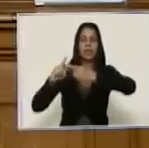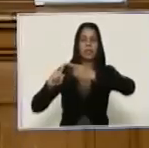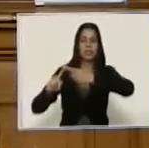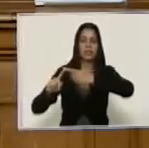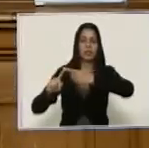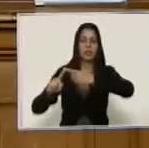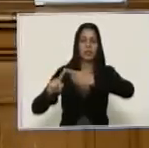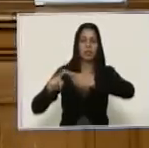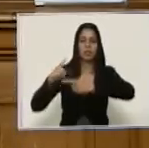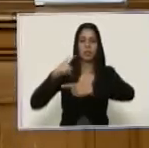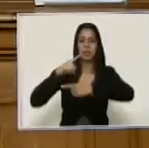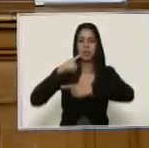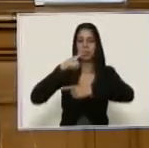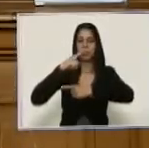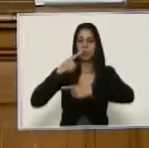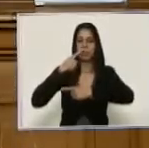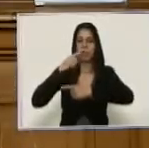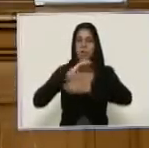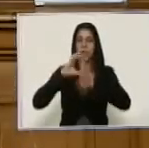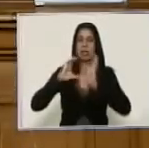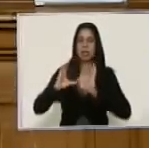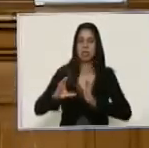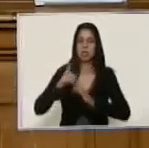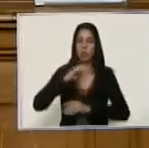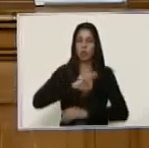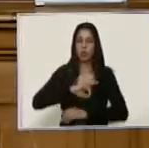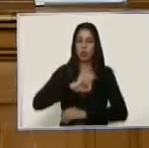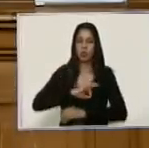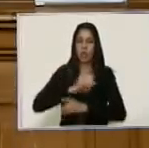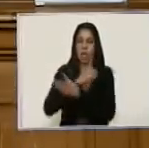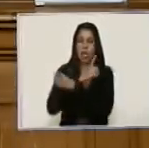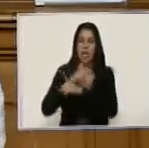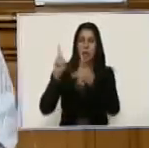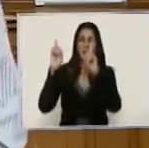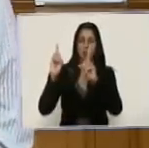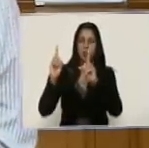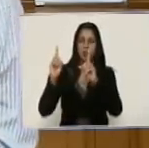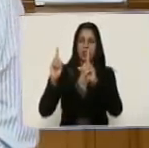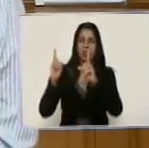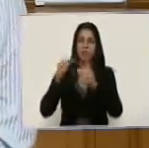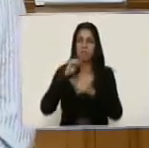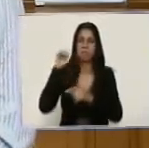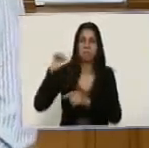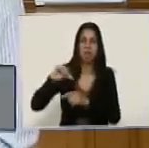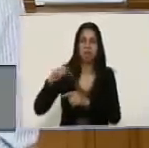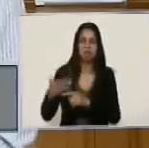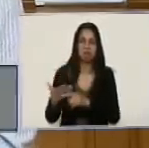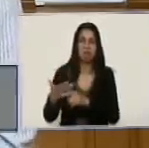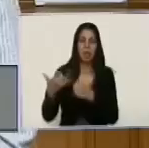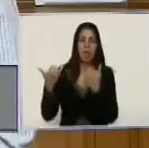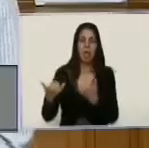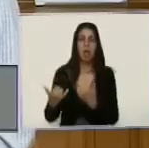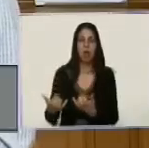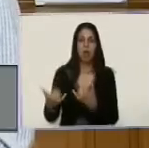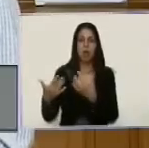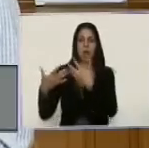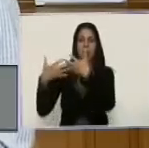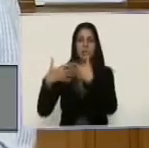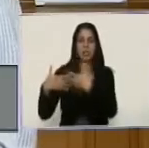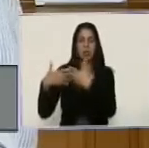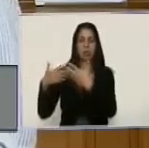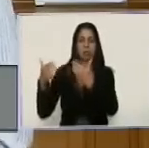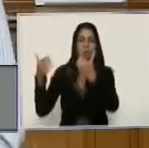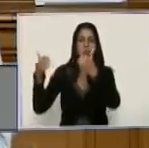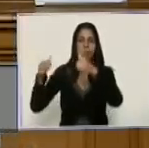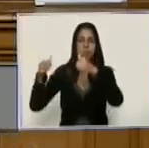del socialcristianismo, la socialdemocracia y el fascismo está en decadencia y